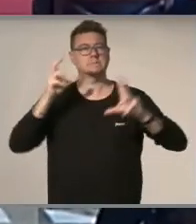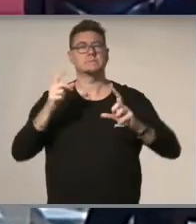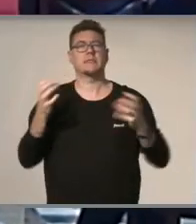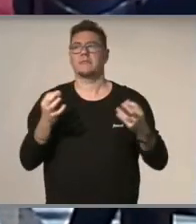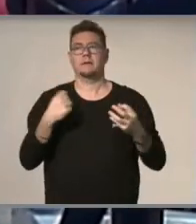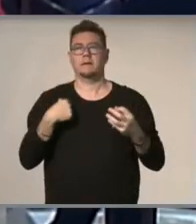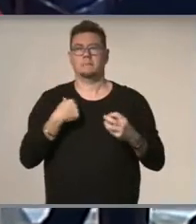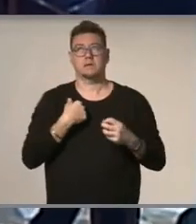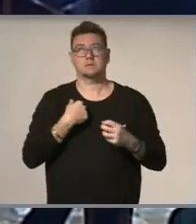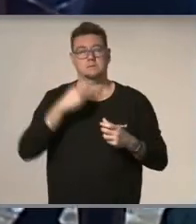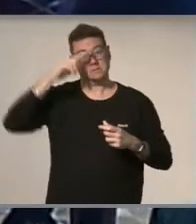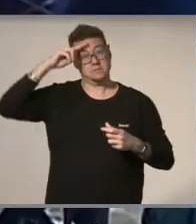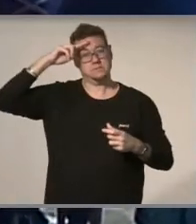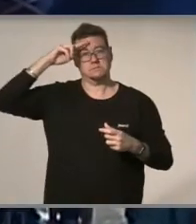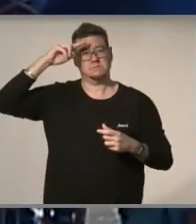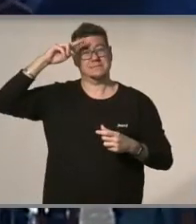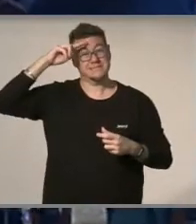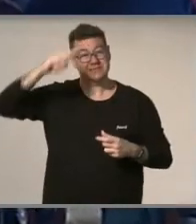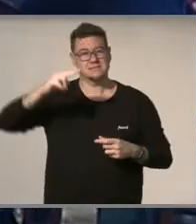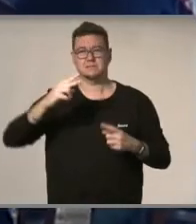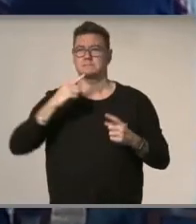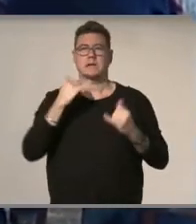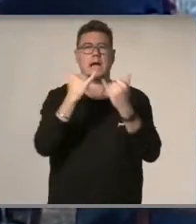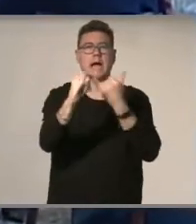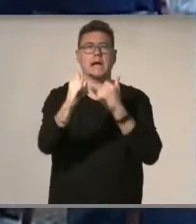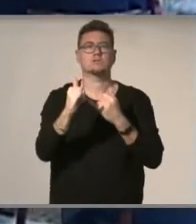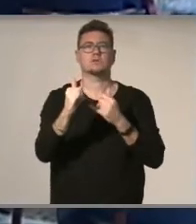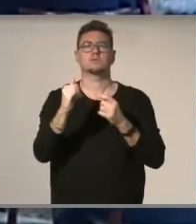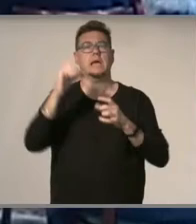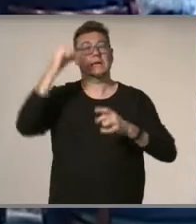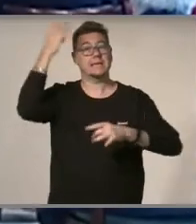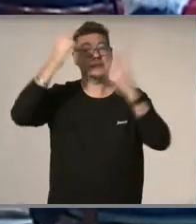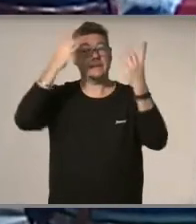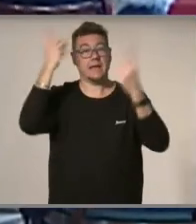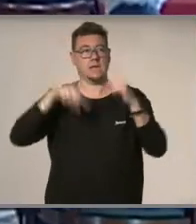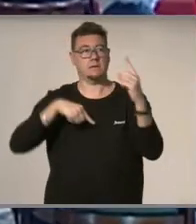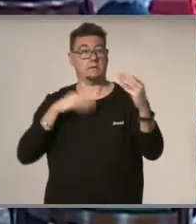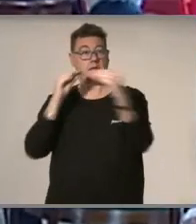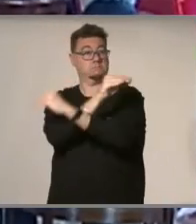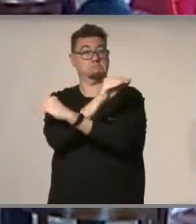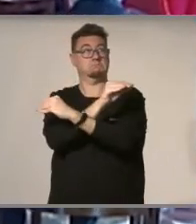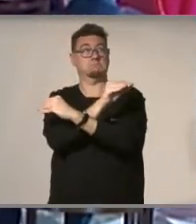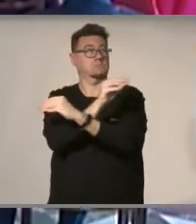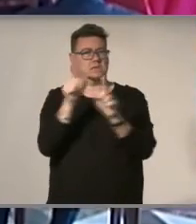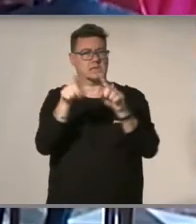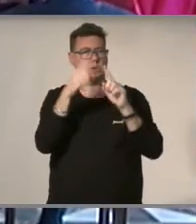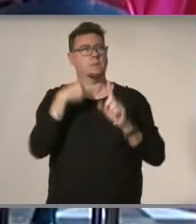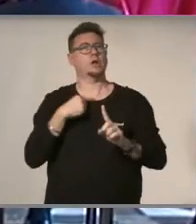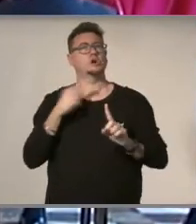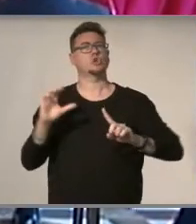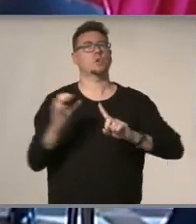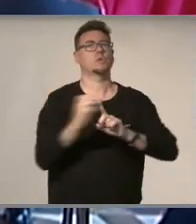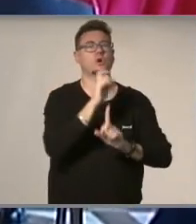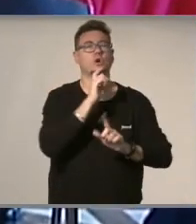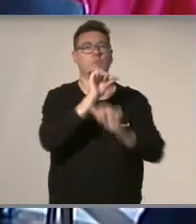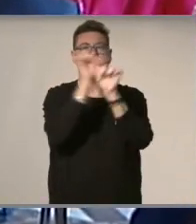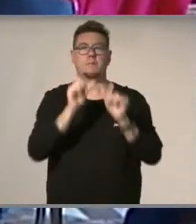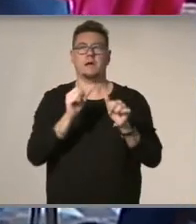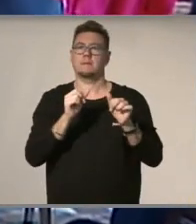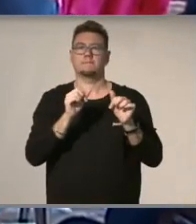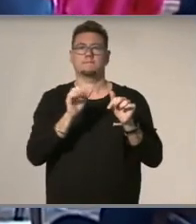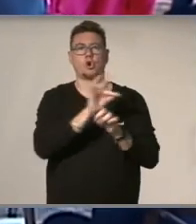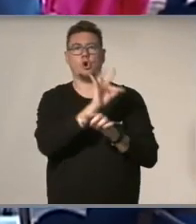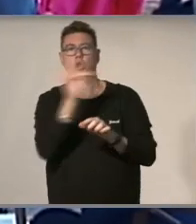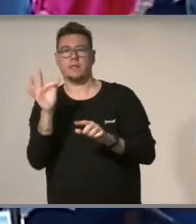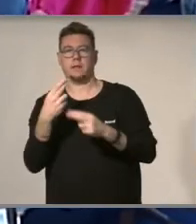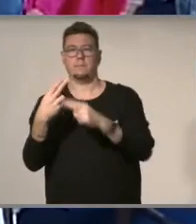más escrupuloso respeto hacia actos e ideas de las que podamos discrepar, como mejor solución al problema de orden político